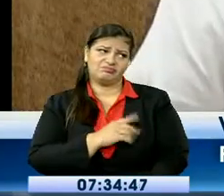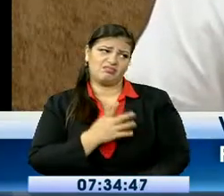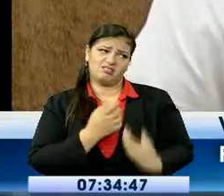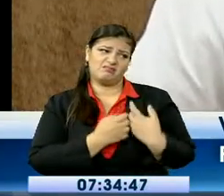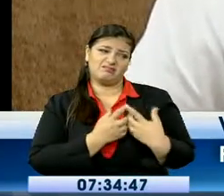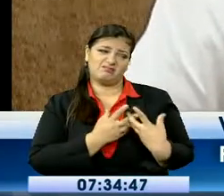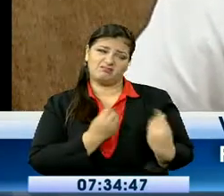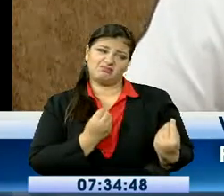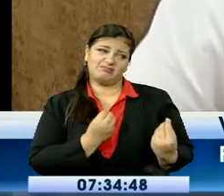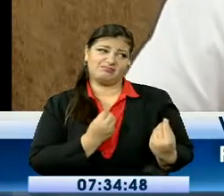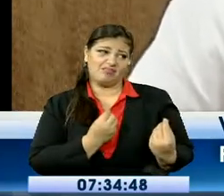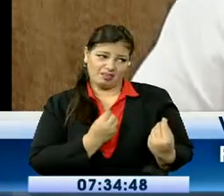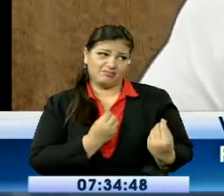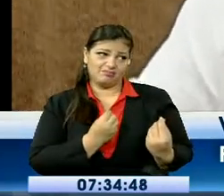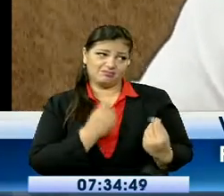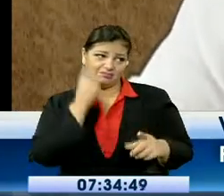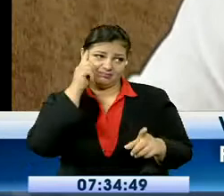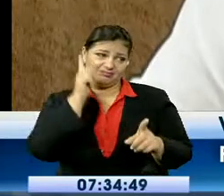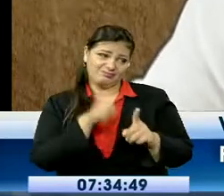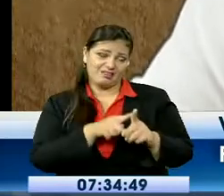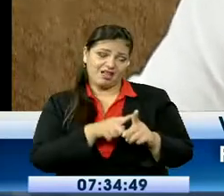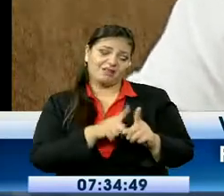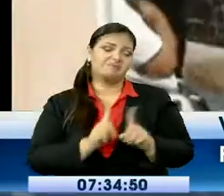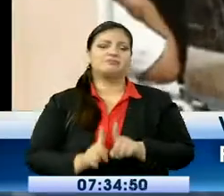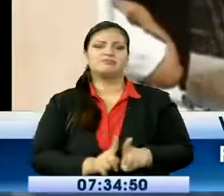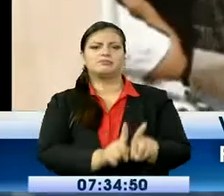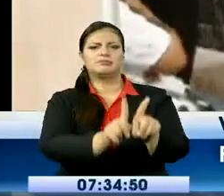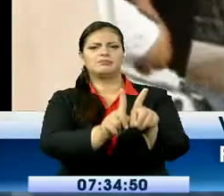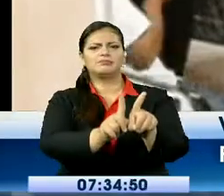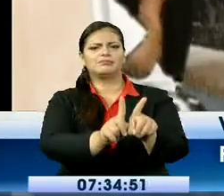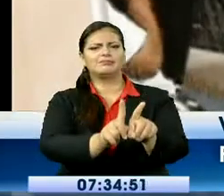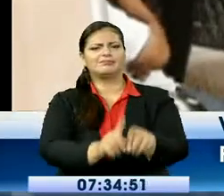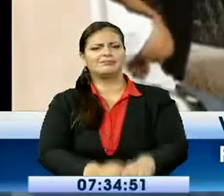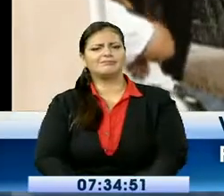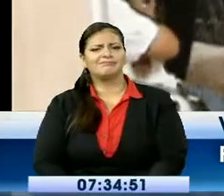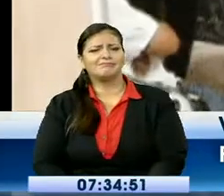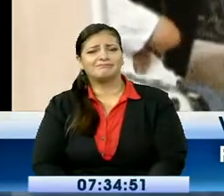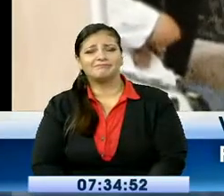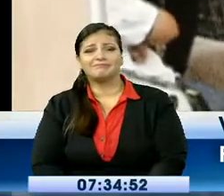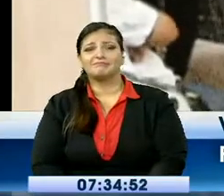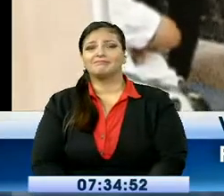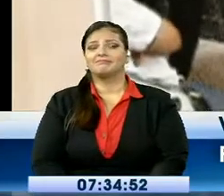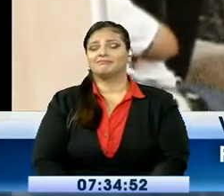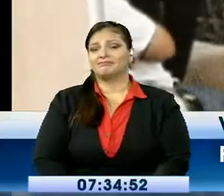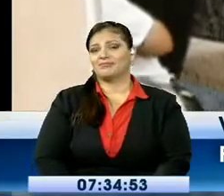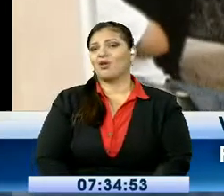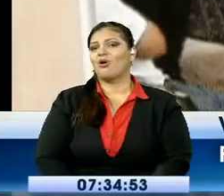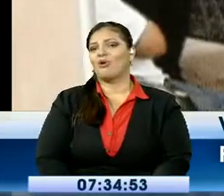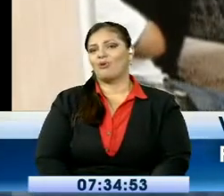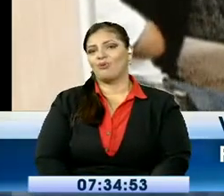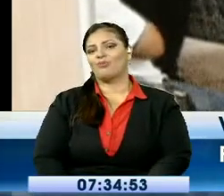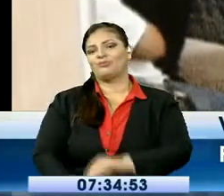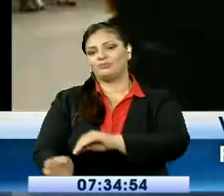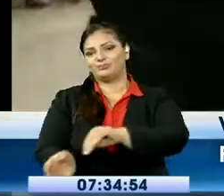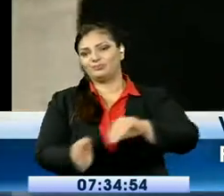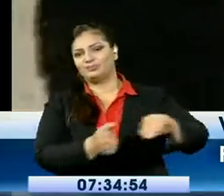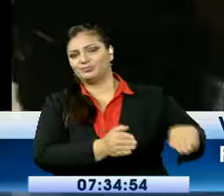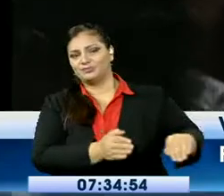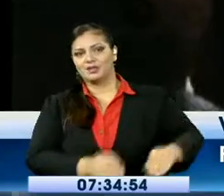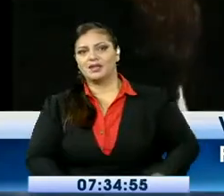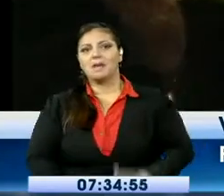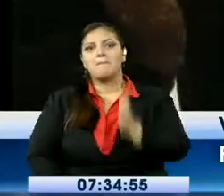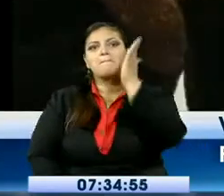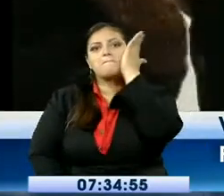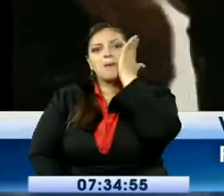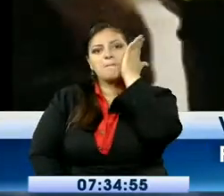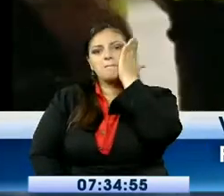Según este fiscal, además se conoció de otro caso, de una madre que fue agredida por su hijo, pero